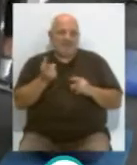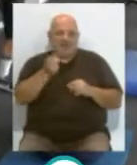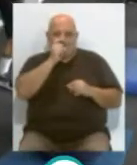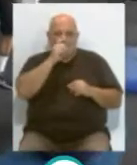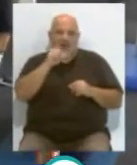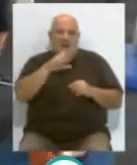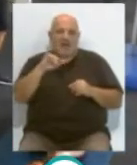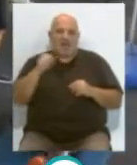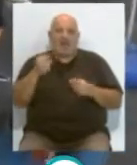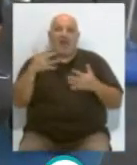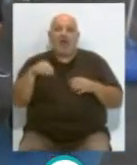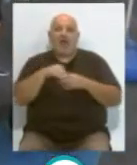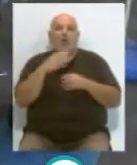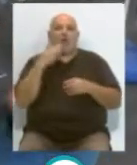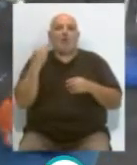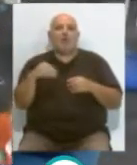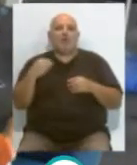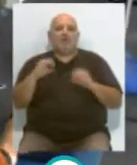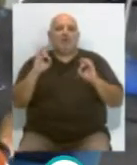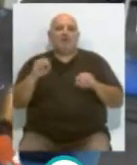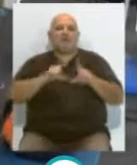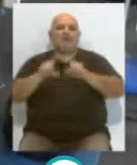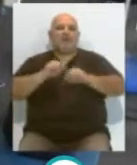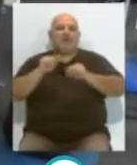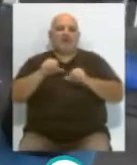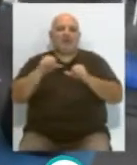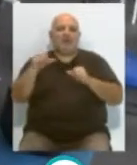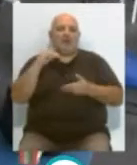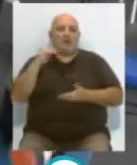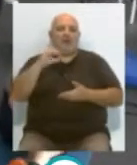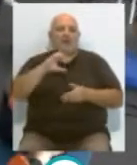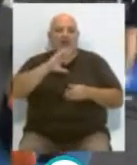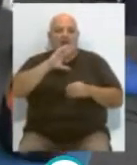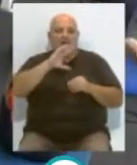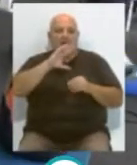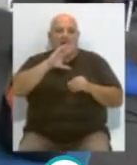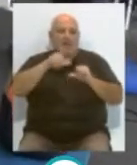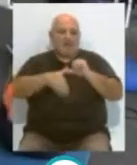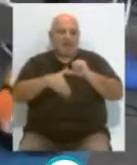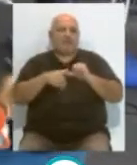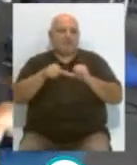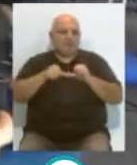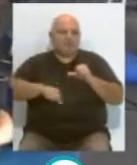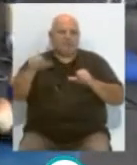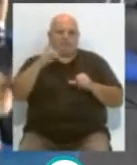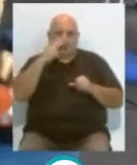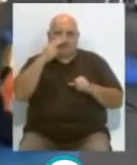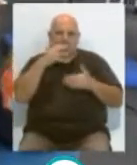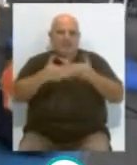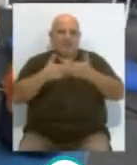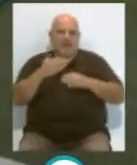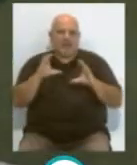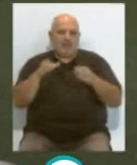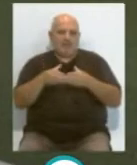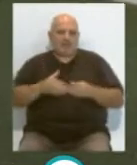esos jugadores que a pesar de ser joven, pues ya son jugadores de selección, jugadores de Copa América, y yo creo que tienen una proyección bastante interesante para el